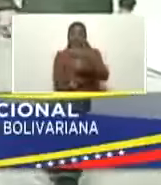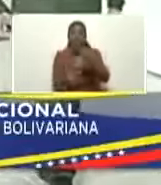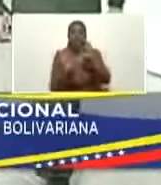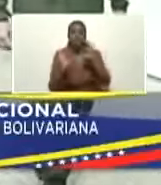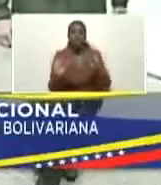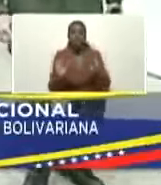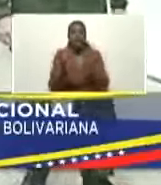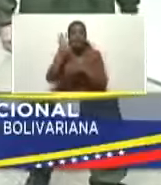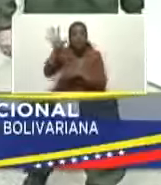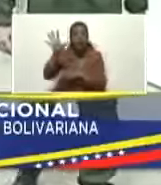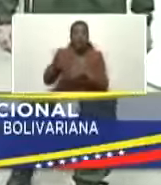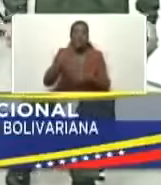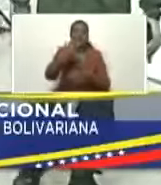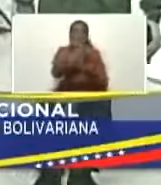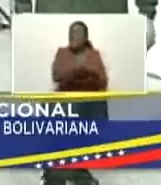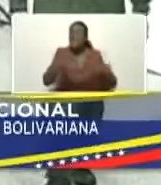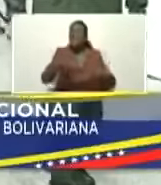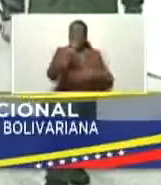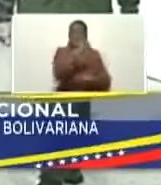al país